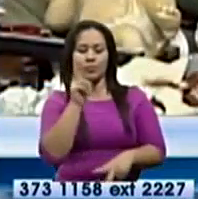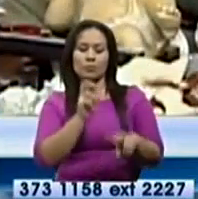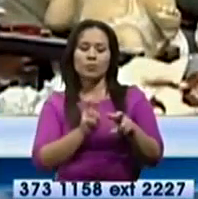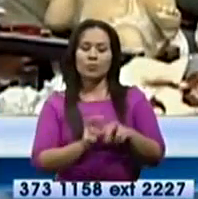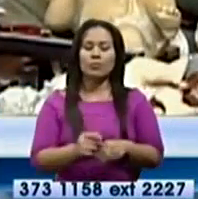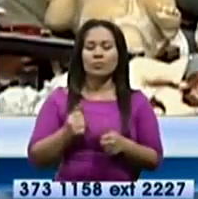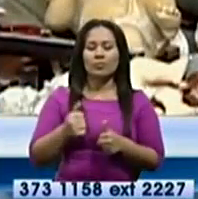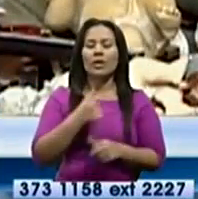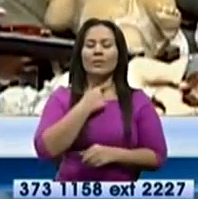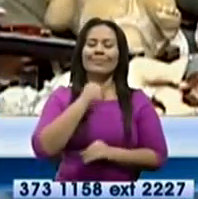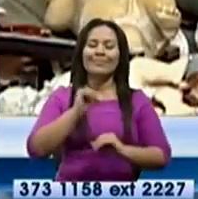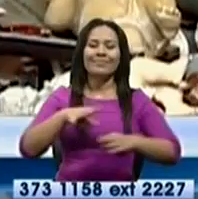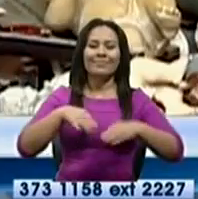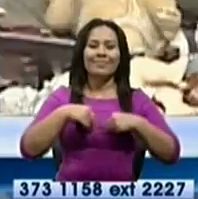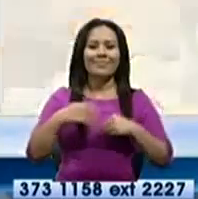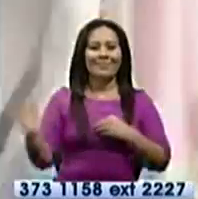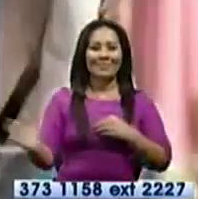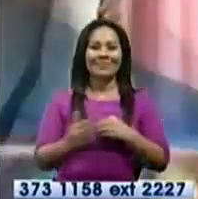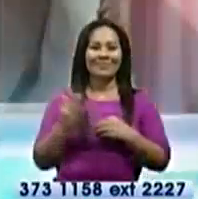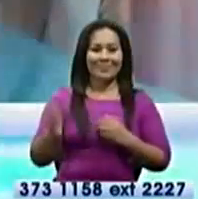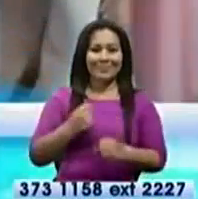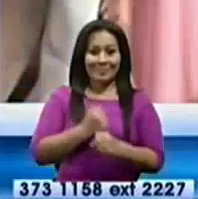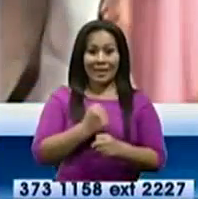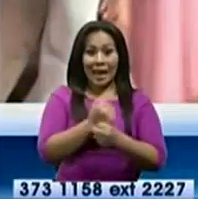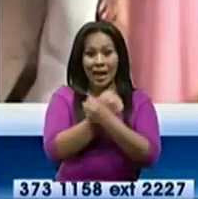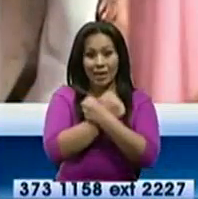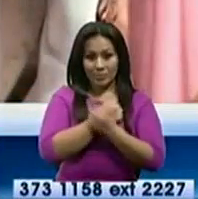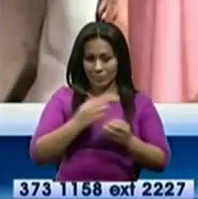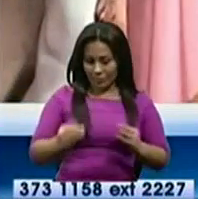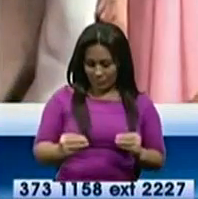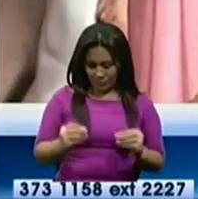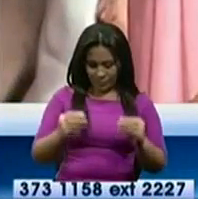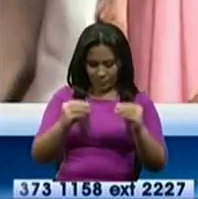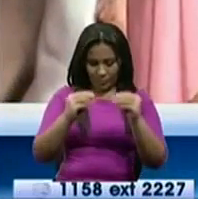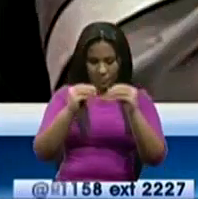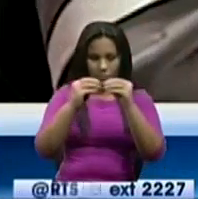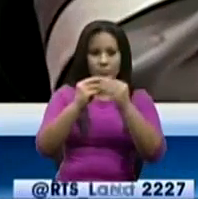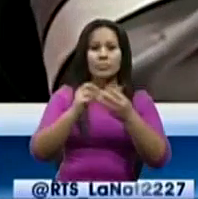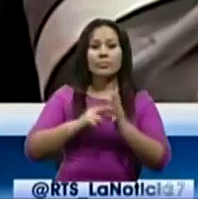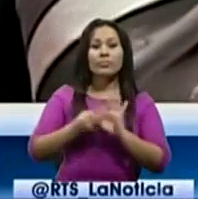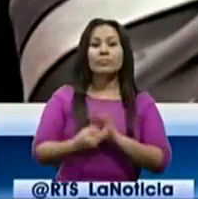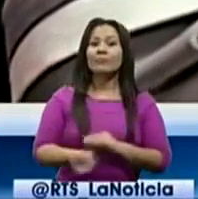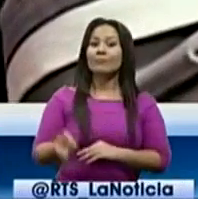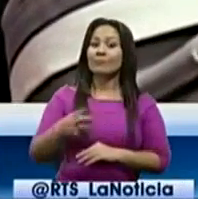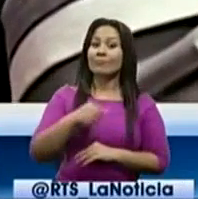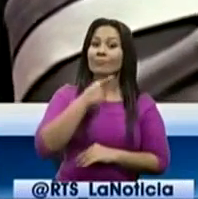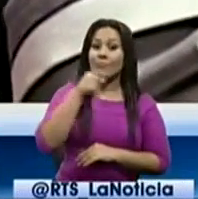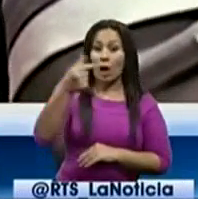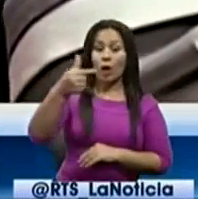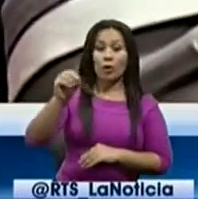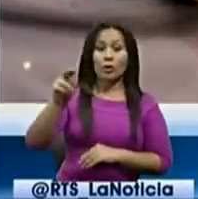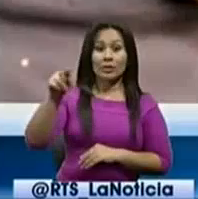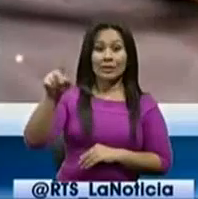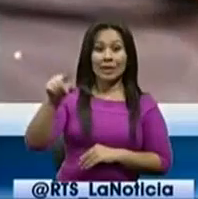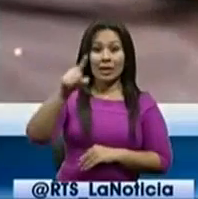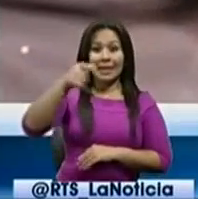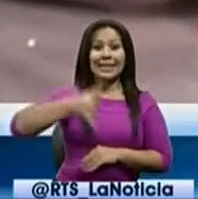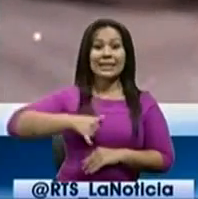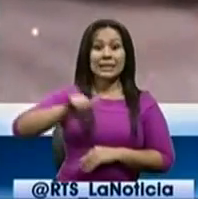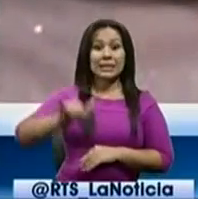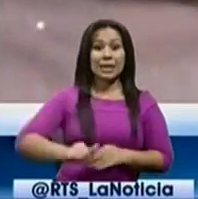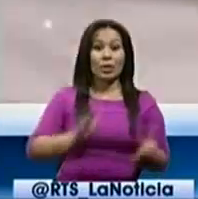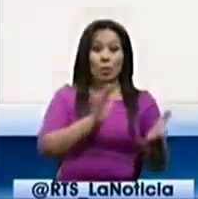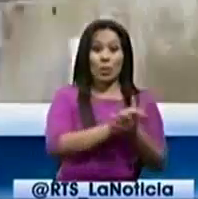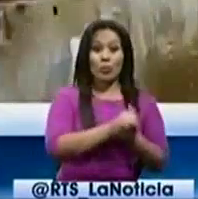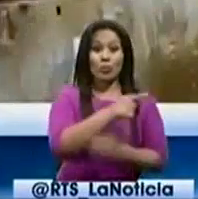era y seguimos adelante. Este amor por el arte también fue transmitido a Gonzalo Gallardo, yerno de don Alfredo y esposo